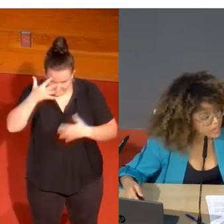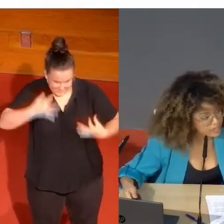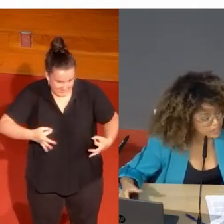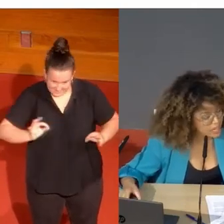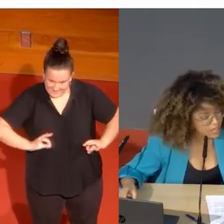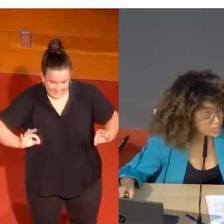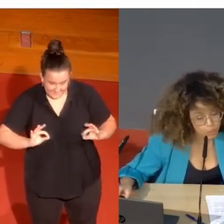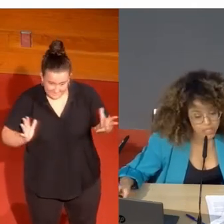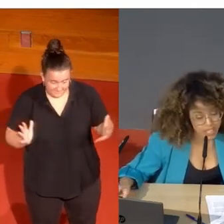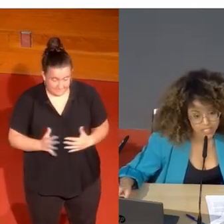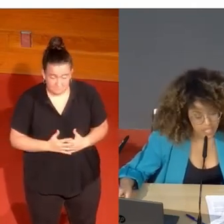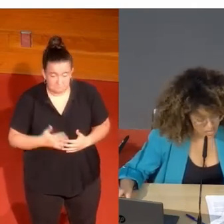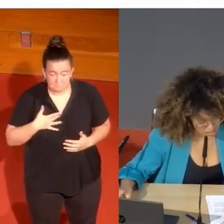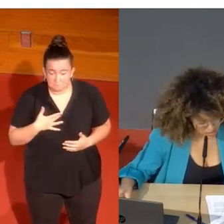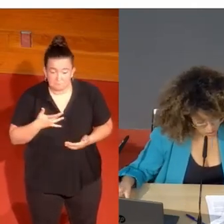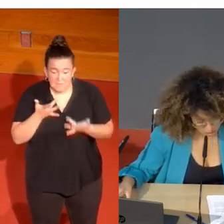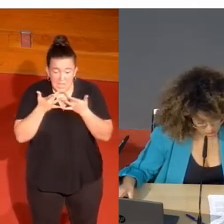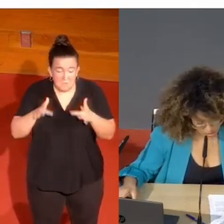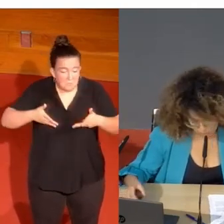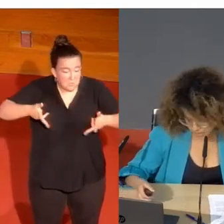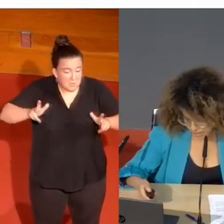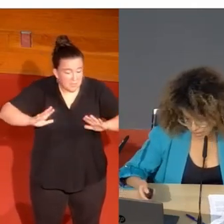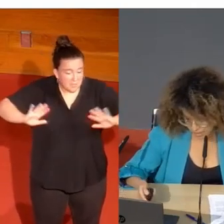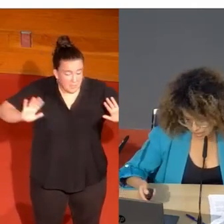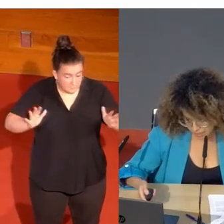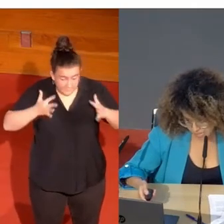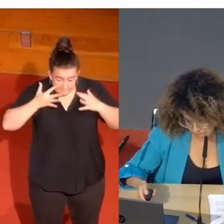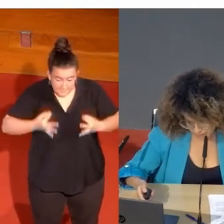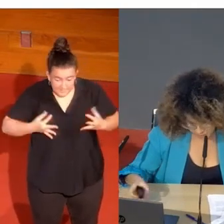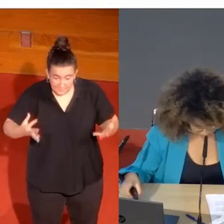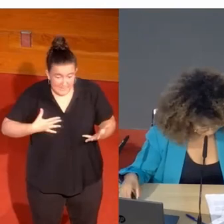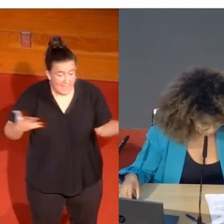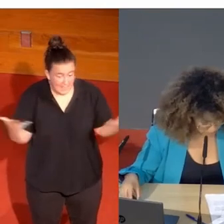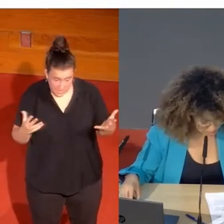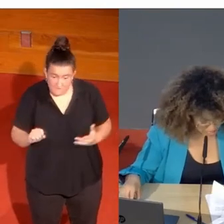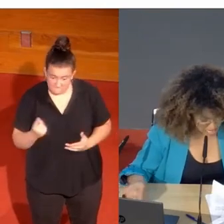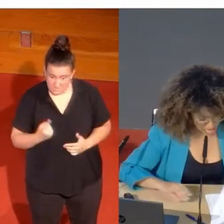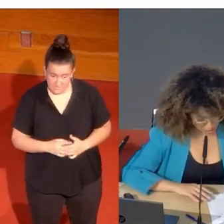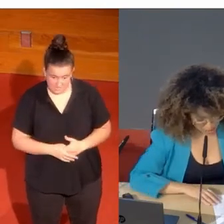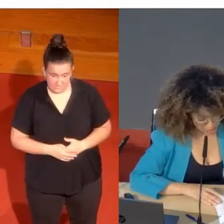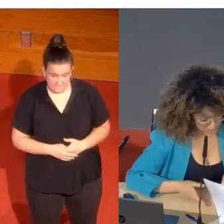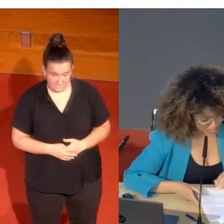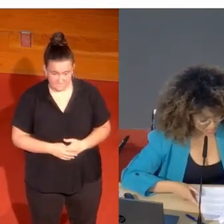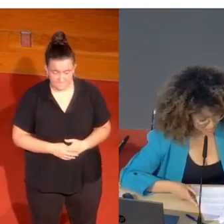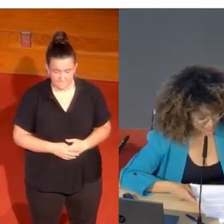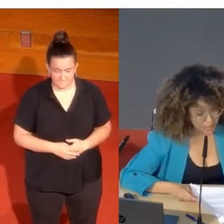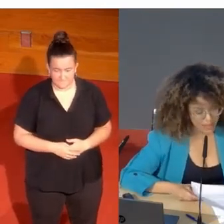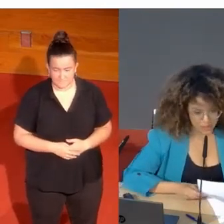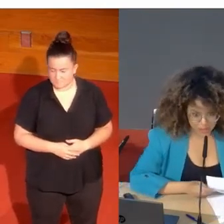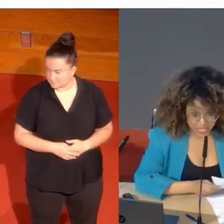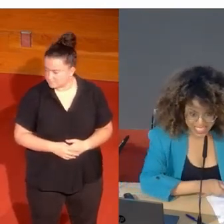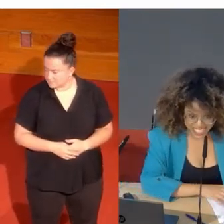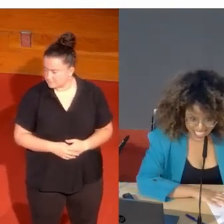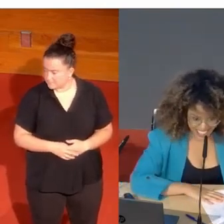la impunidad y la impunidad es lo que es realmente más grave ahora vamos a hablar de